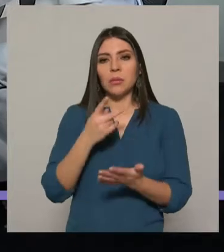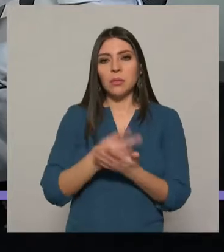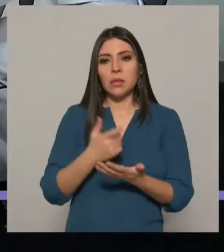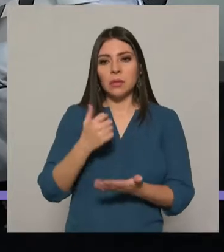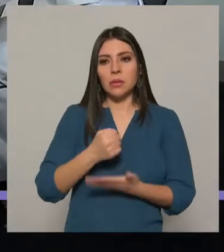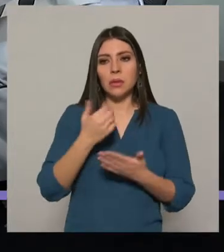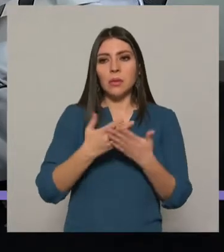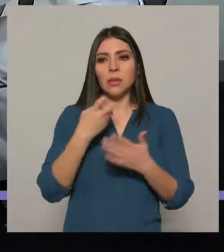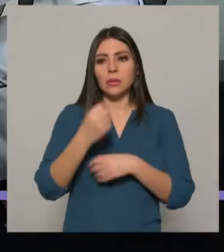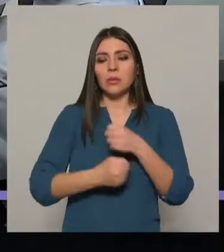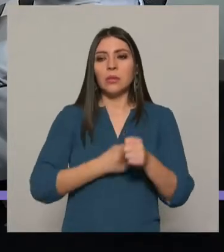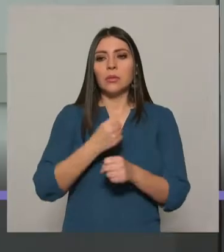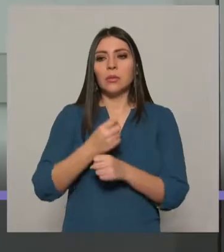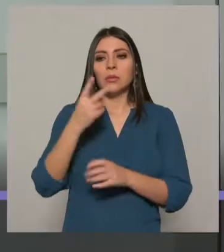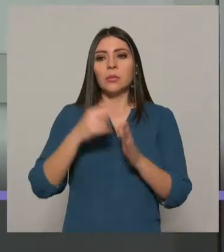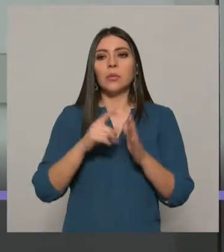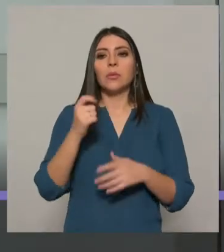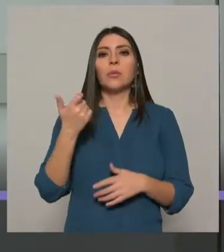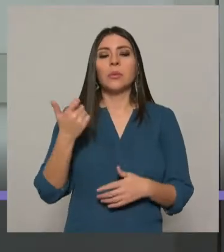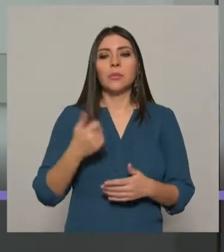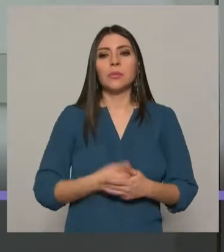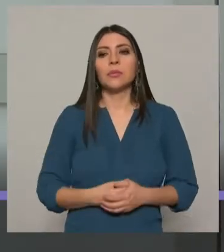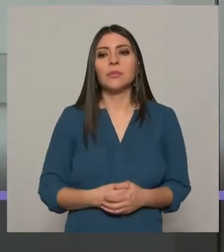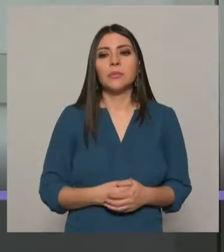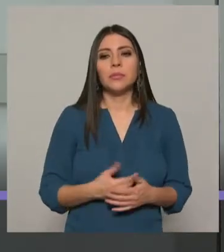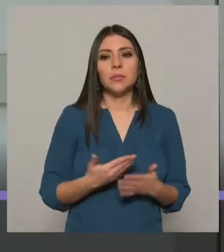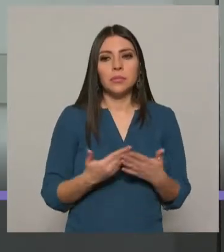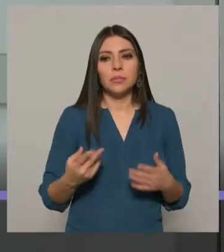es la cifra que se espera? Vamos por